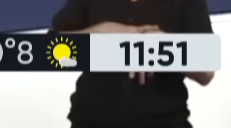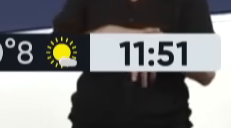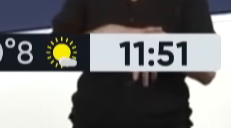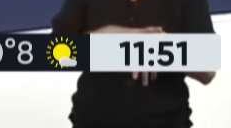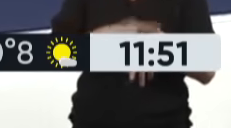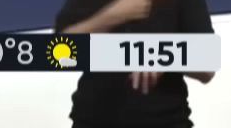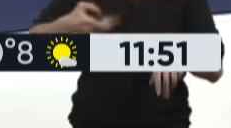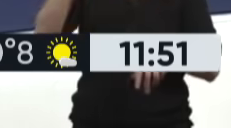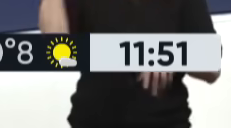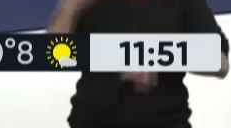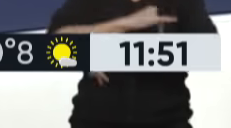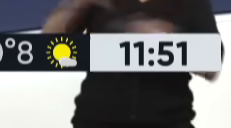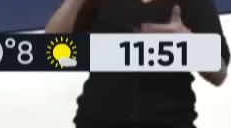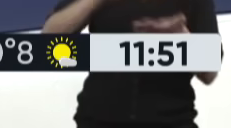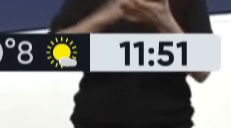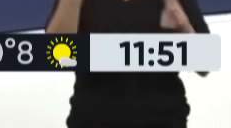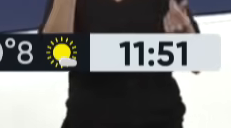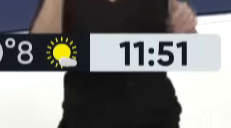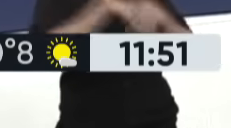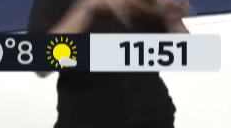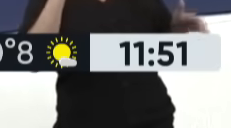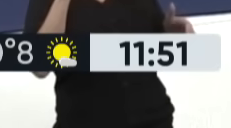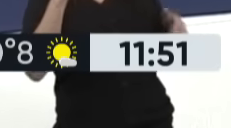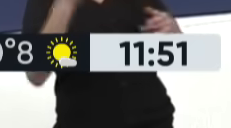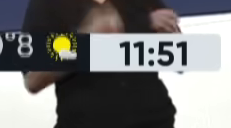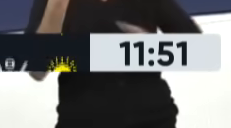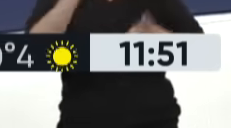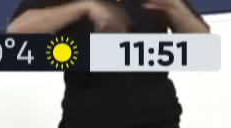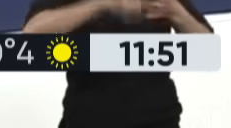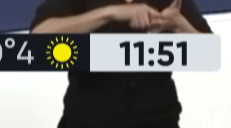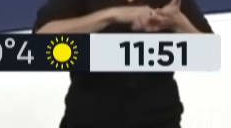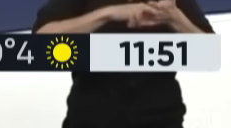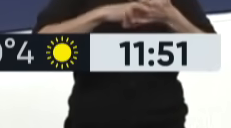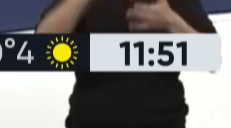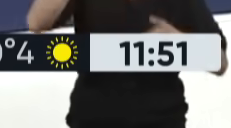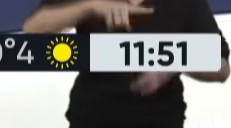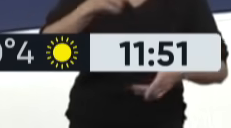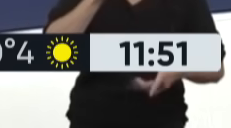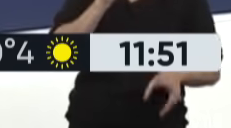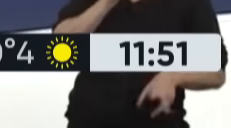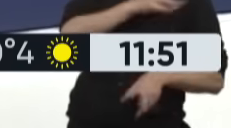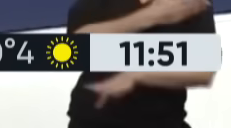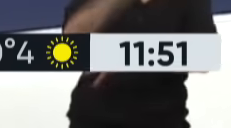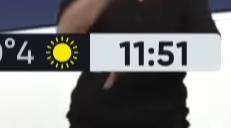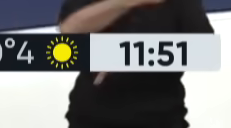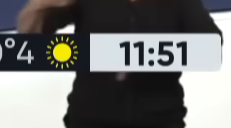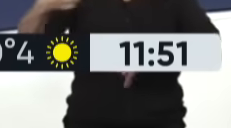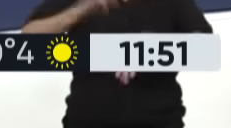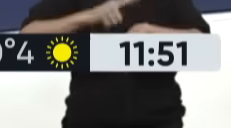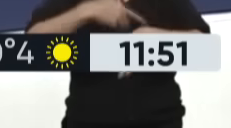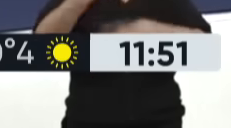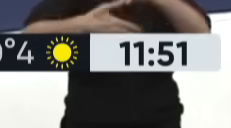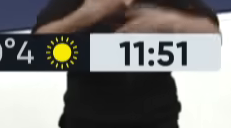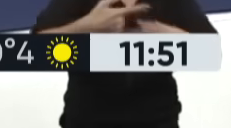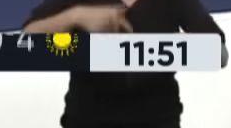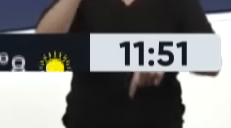se va armando la propuesta y lo que significa todo el cambio para